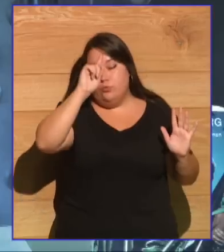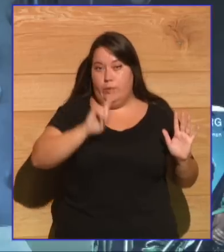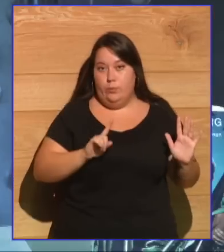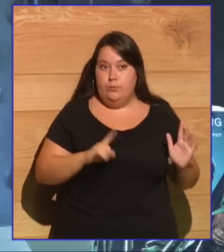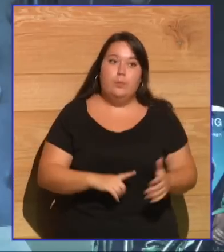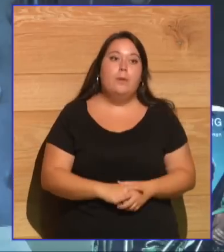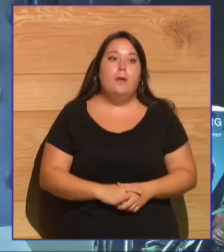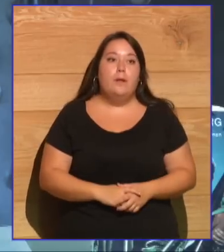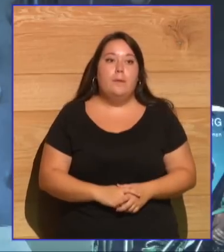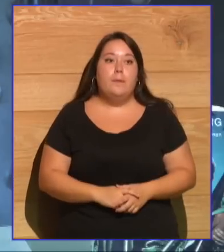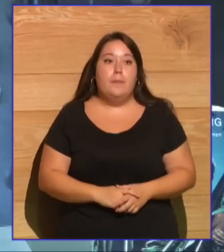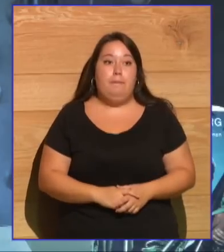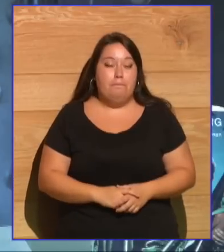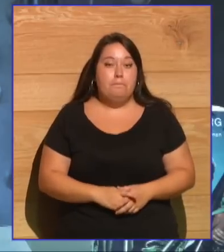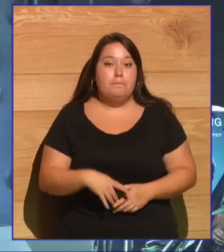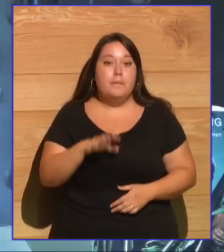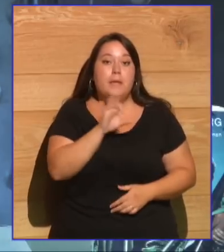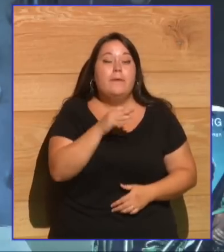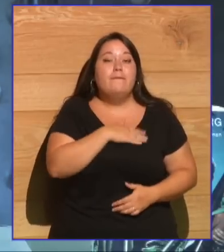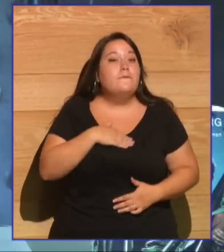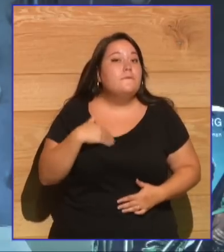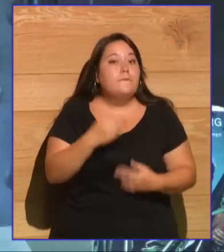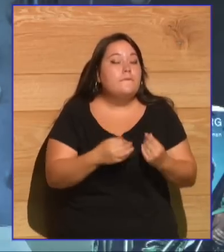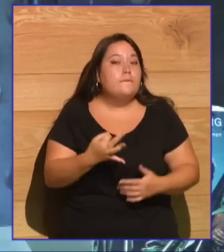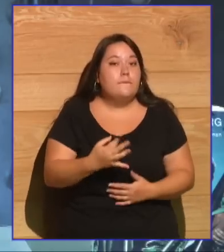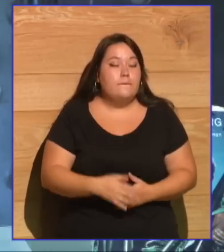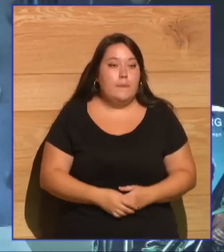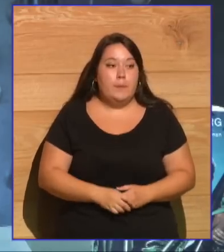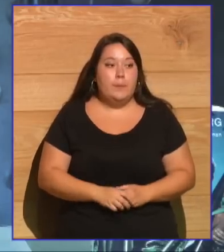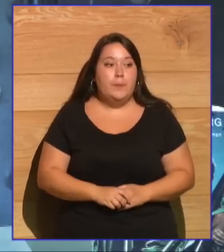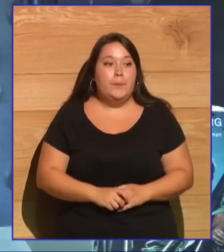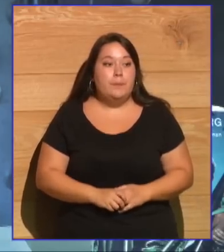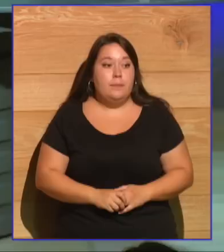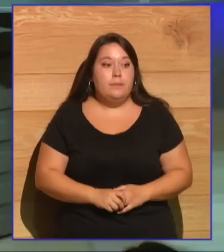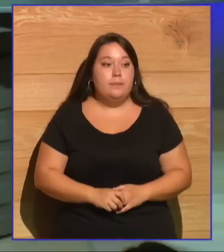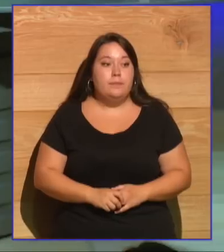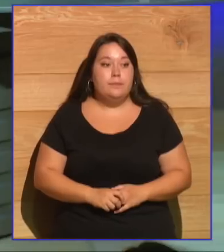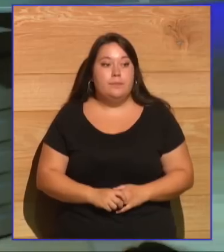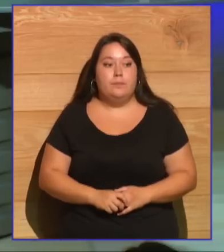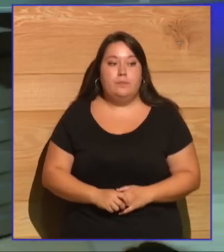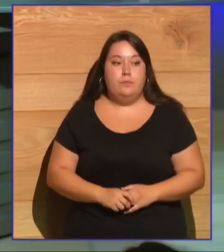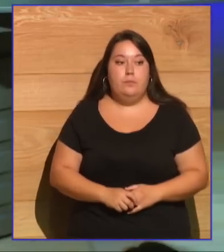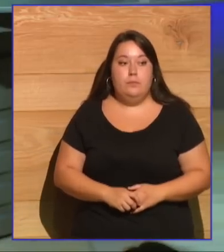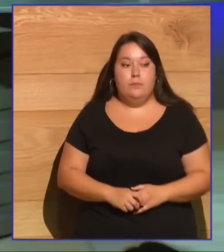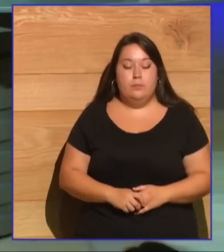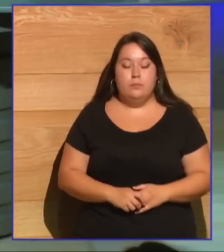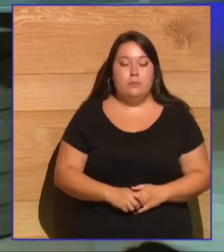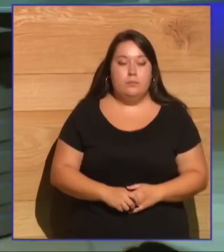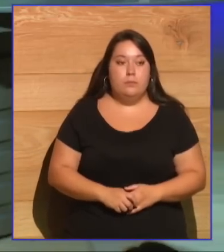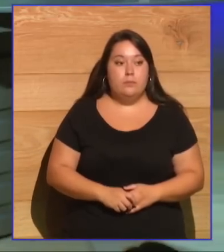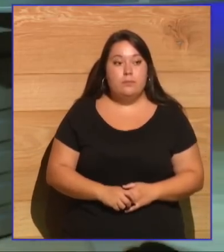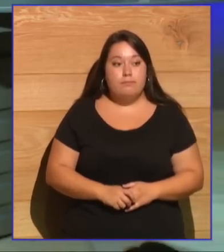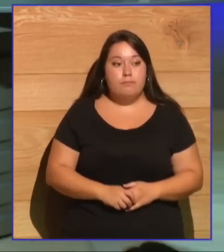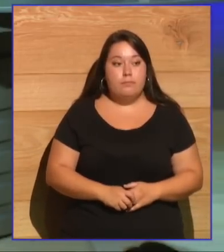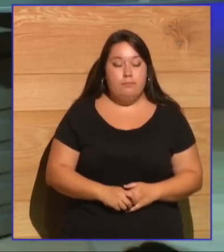fondo es primer lo que trataba de hacer como hizo siempre por otro lado es las películas que él quería hacer que no estaban haciendo los estudios y él